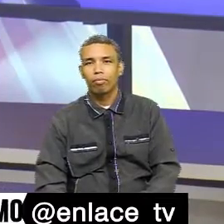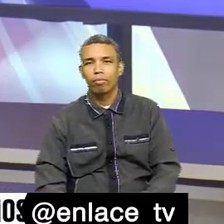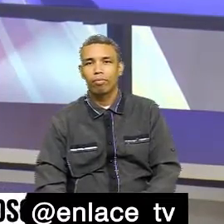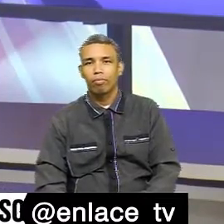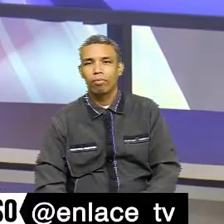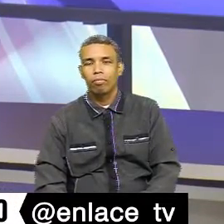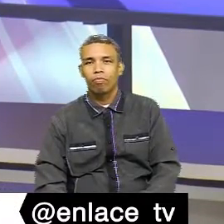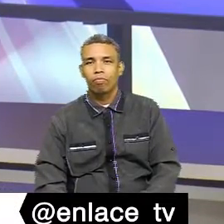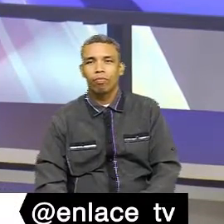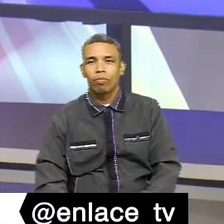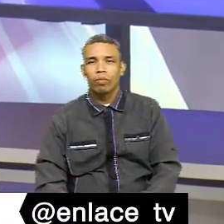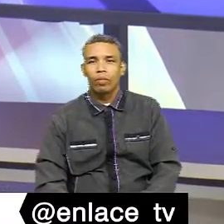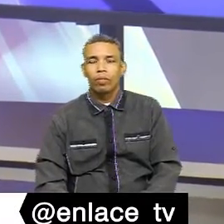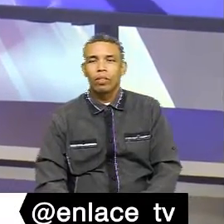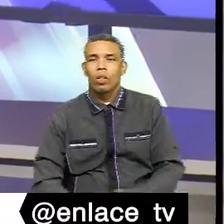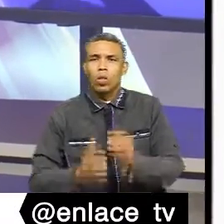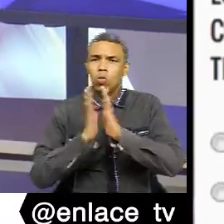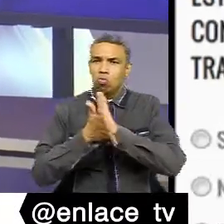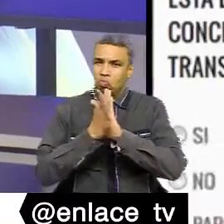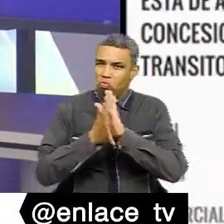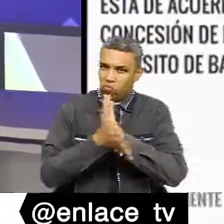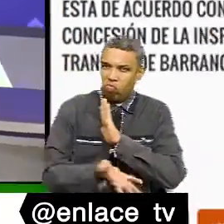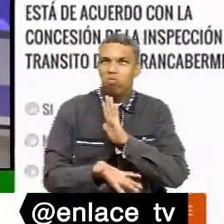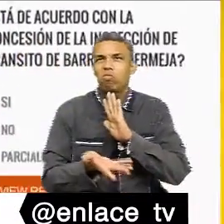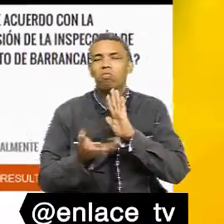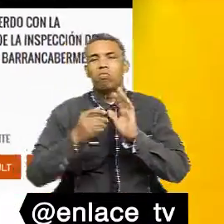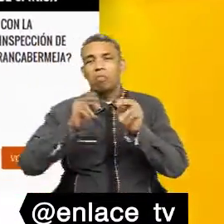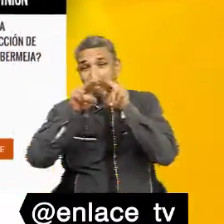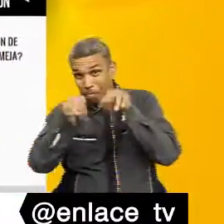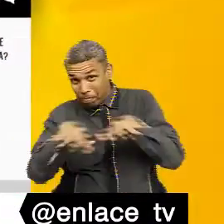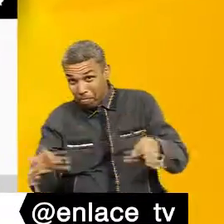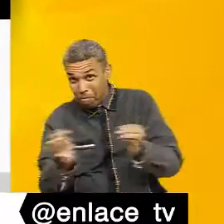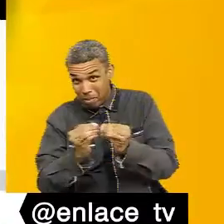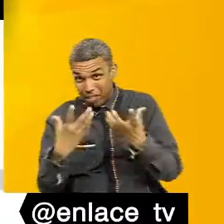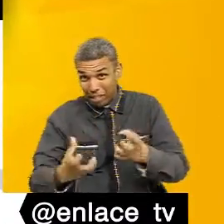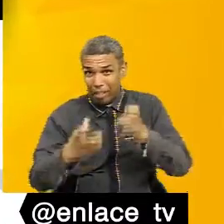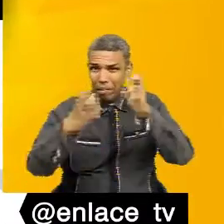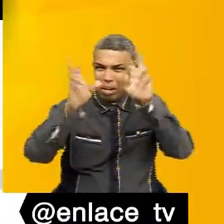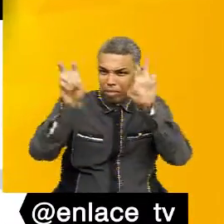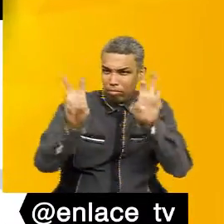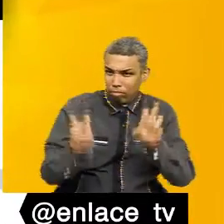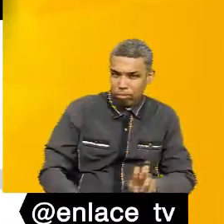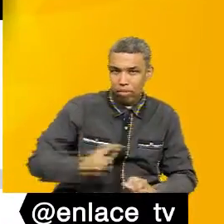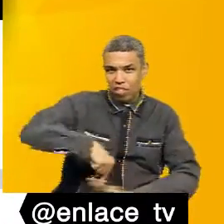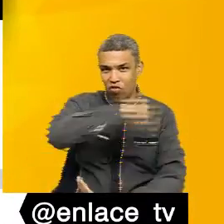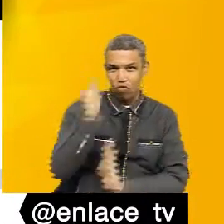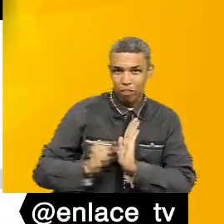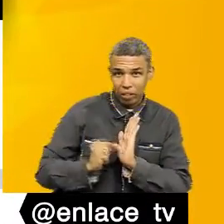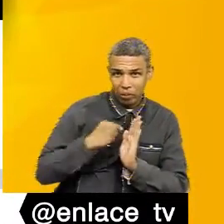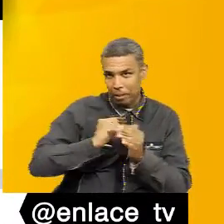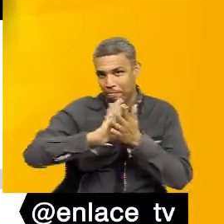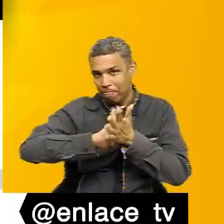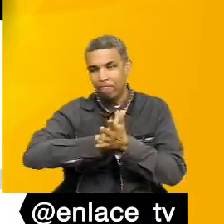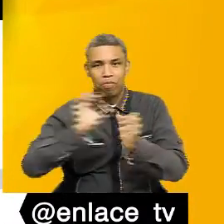Seguimos llevando a nuestra comunidad el acontecer de la ciudad y región. Esta y otras informaciones de Enlace Noticias las puede hallar en nuestra